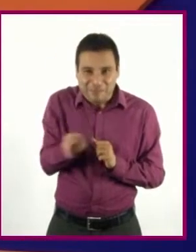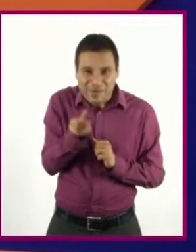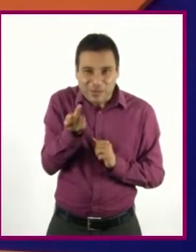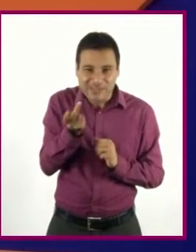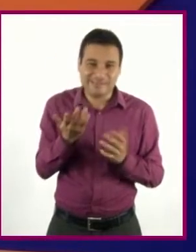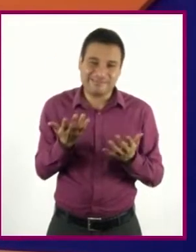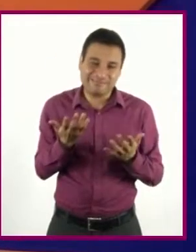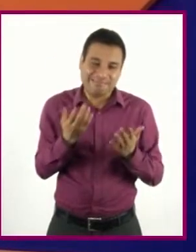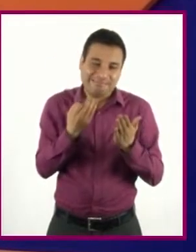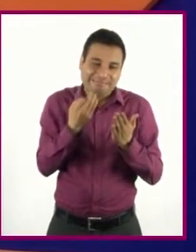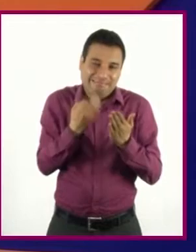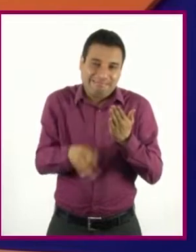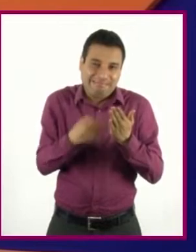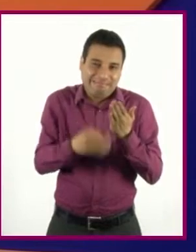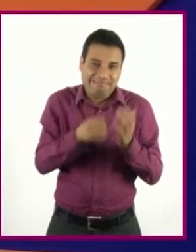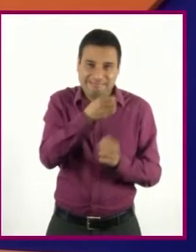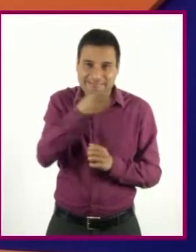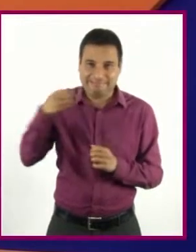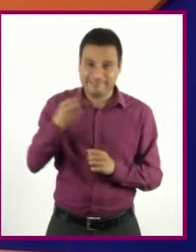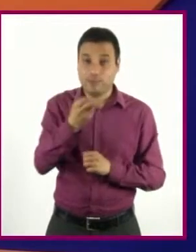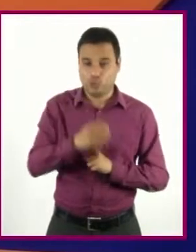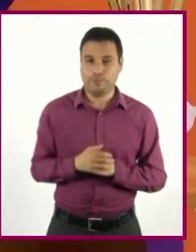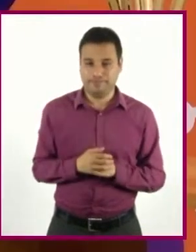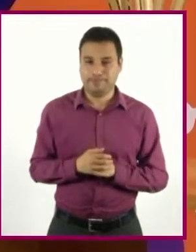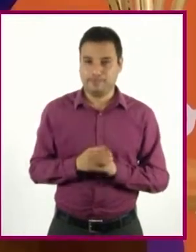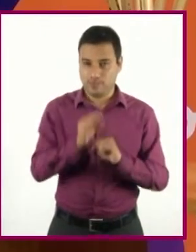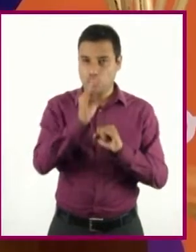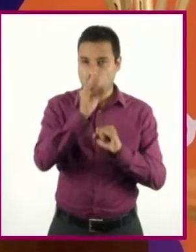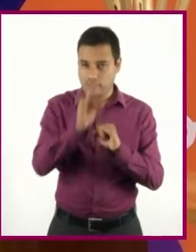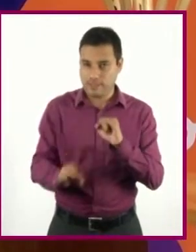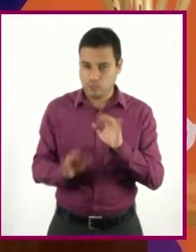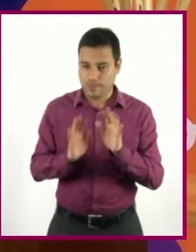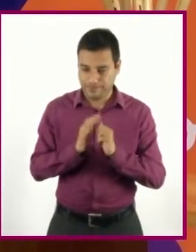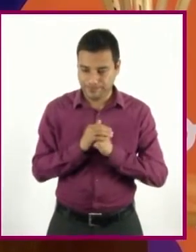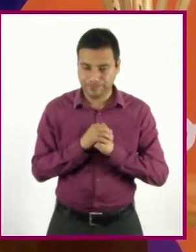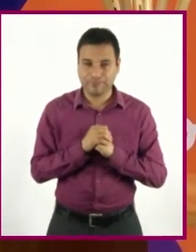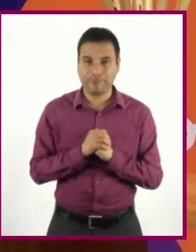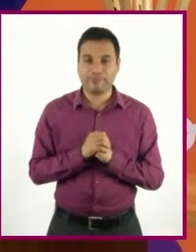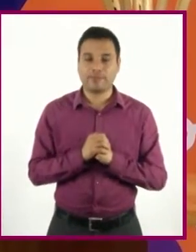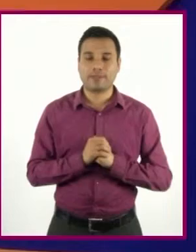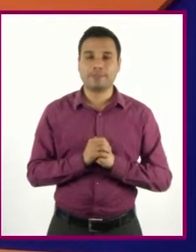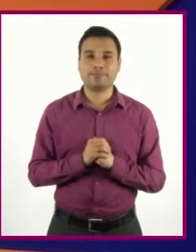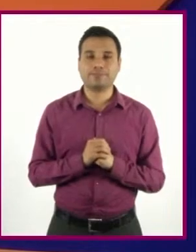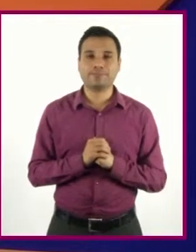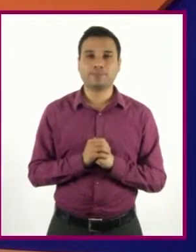Exactamente. Y eso nos lleva a nuestro último punto. La entrevista se hace